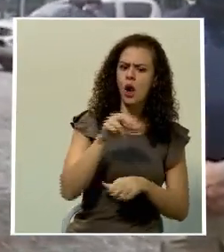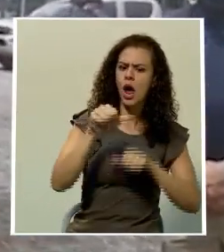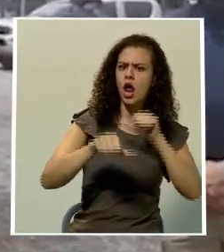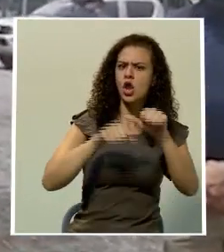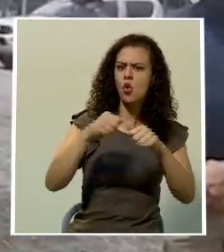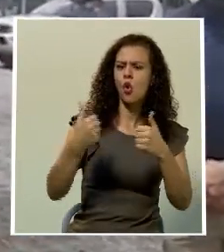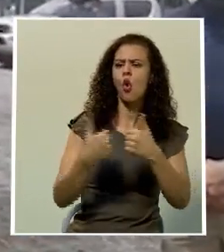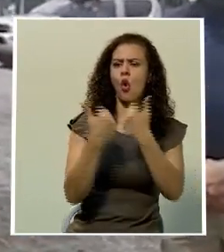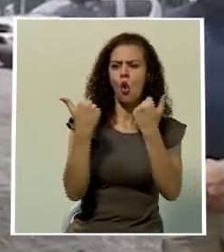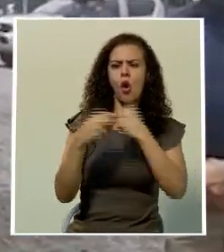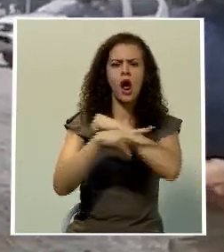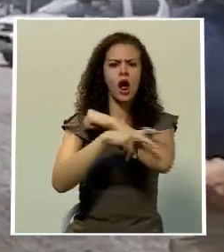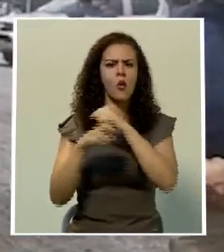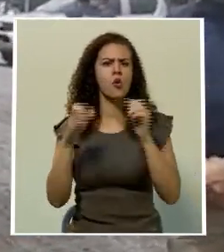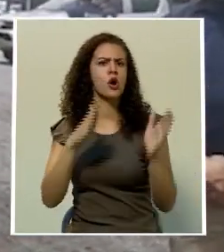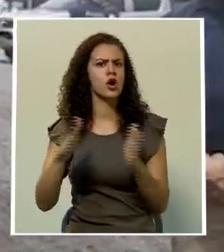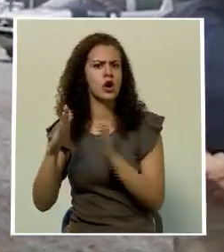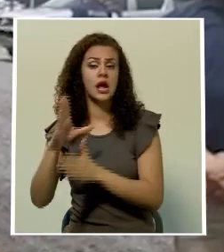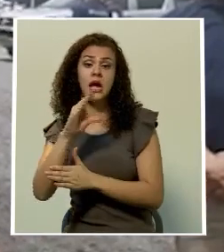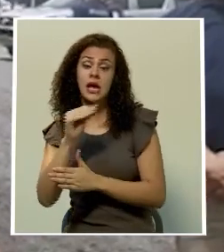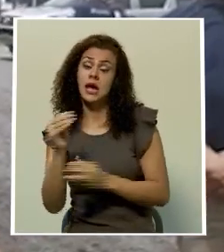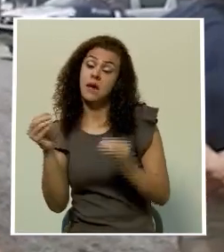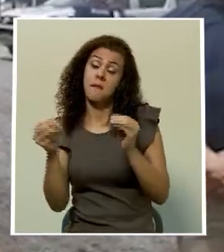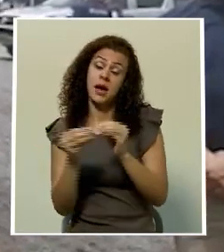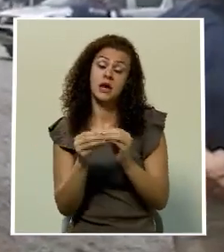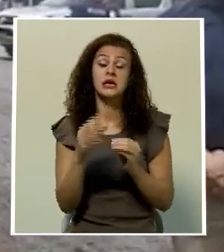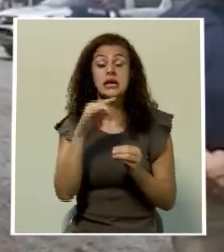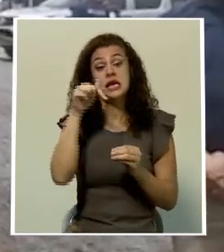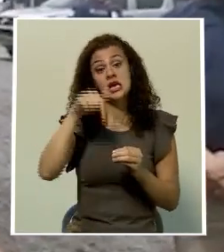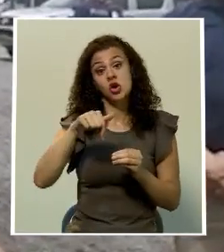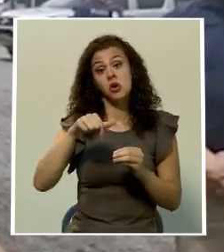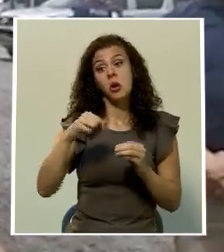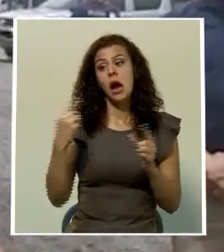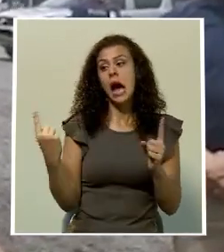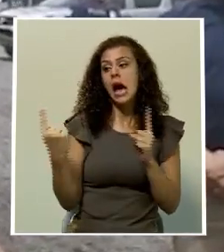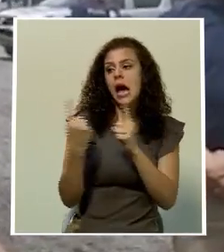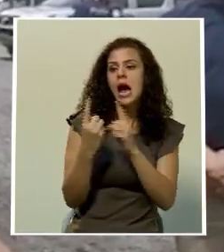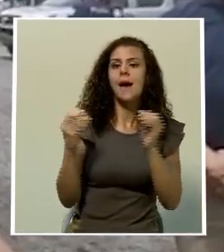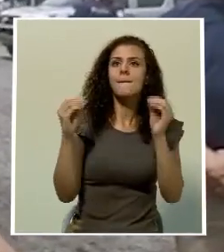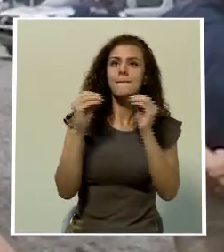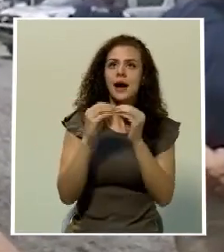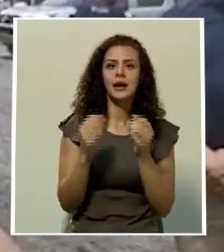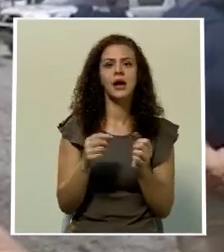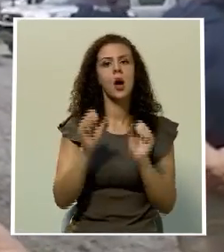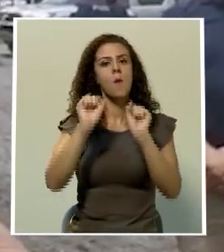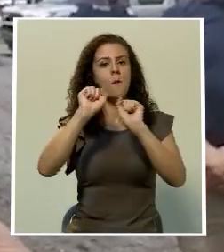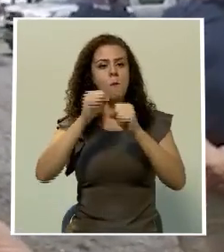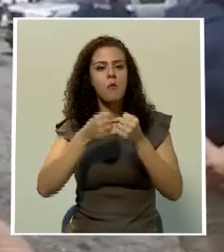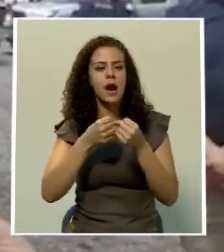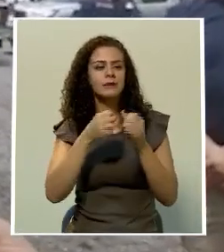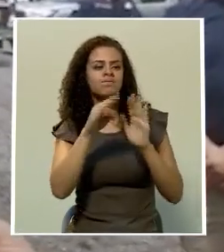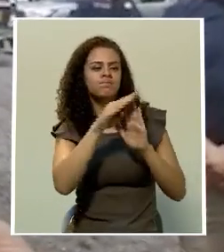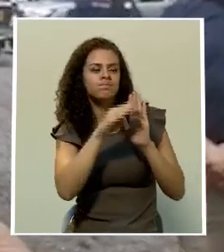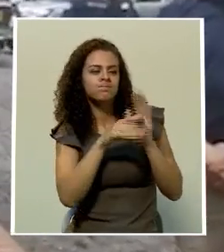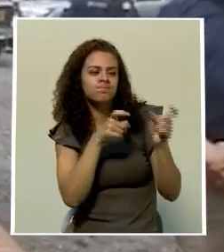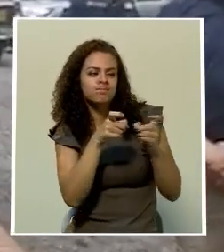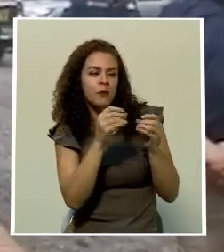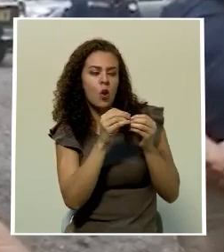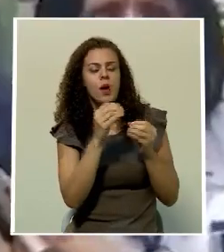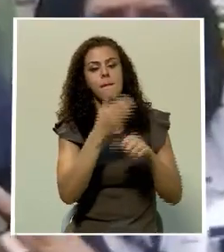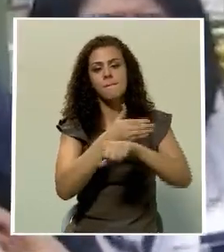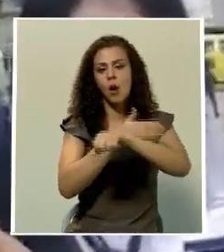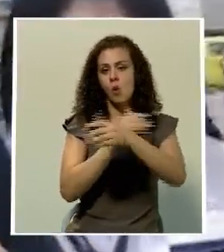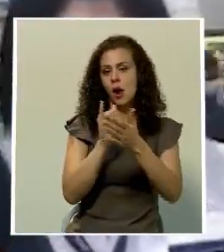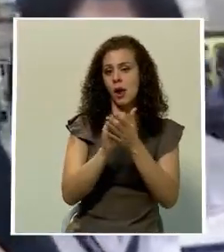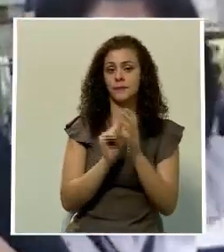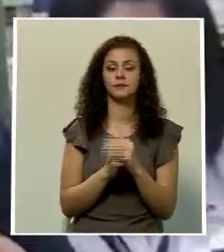lucha contra la delincuencia organizada y demás, y hoy pues era un acercamiento más para poder afinar algunos detalles y poder mejorar en